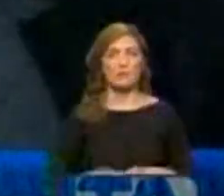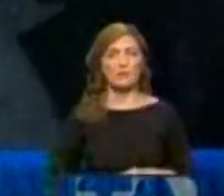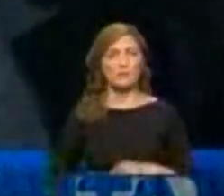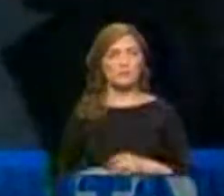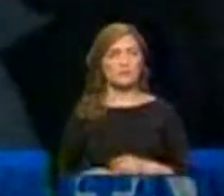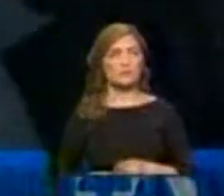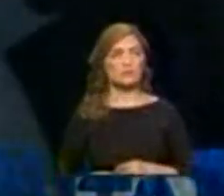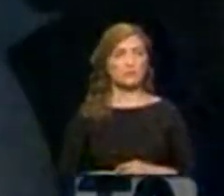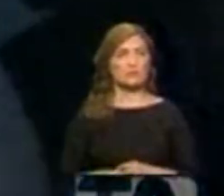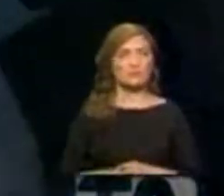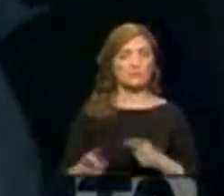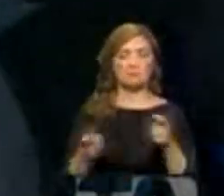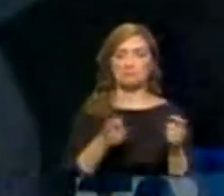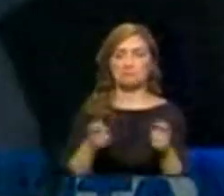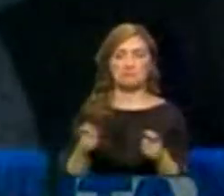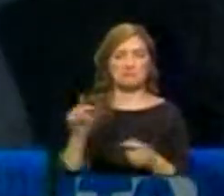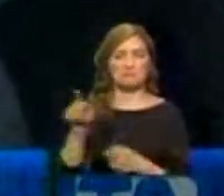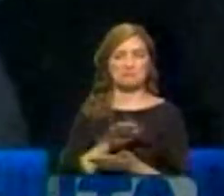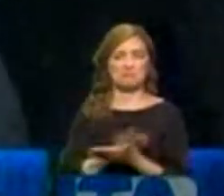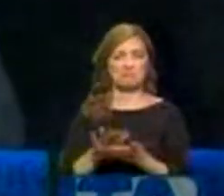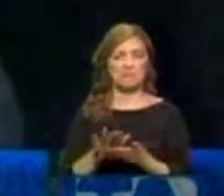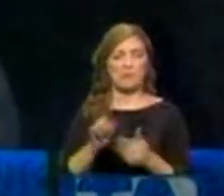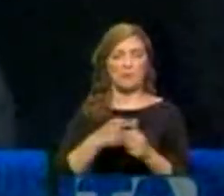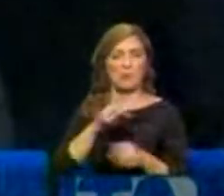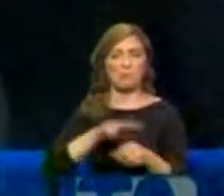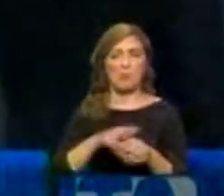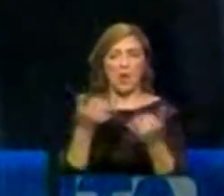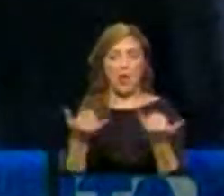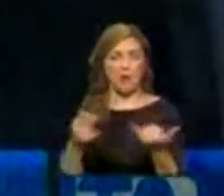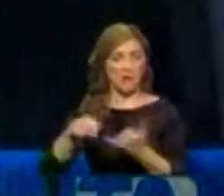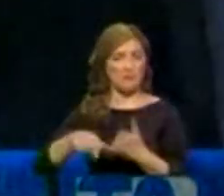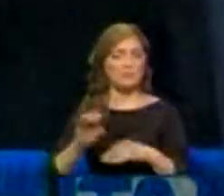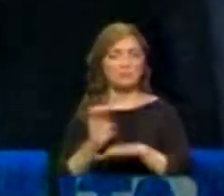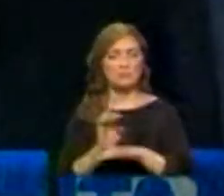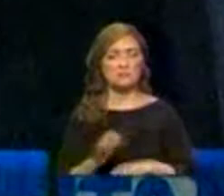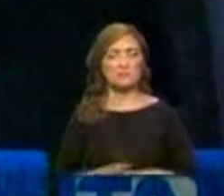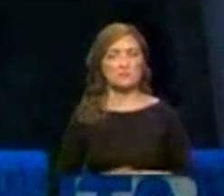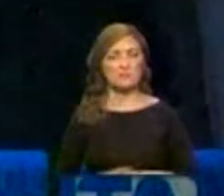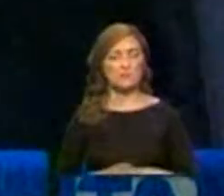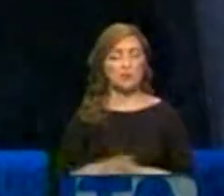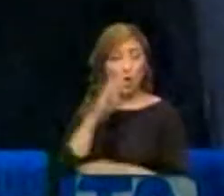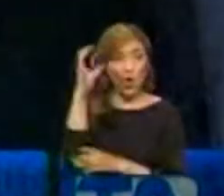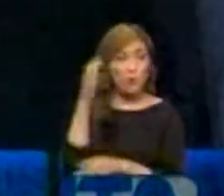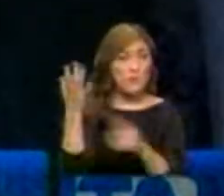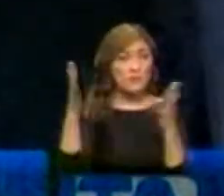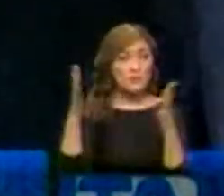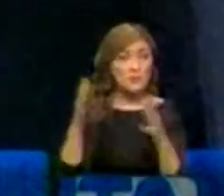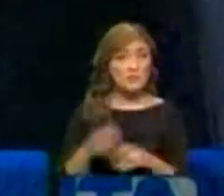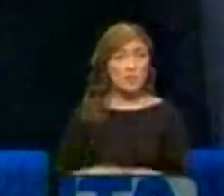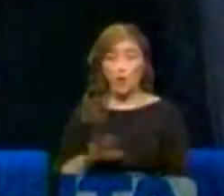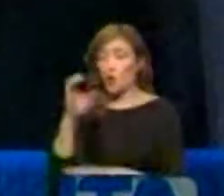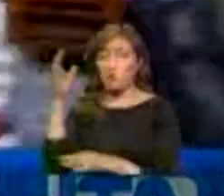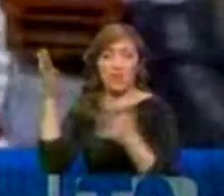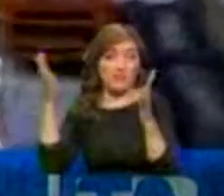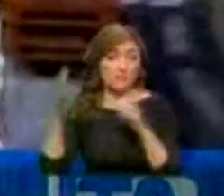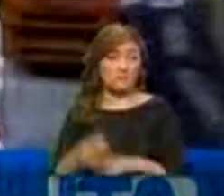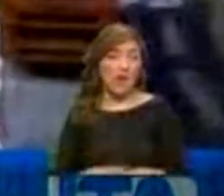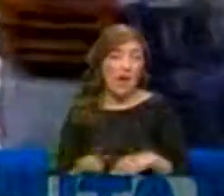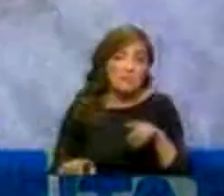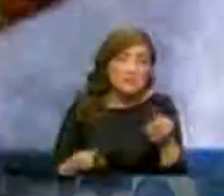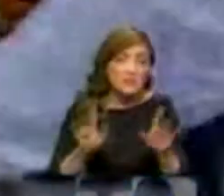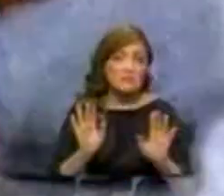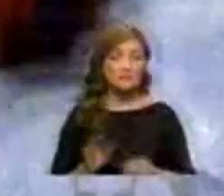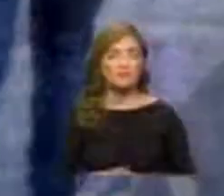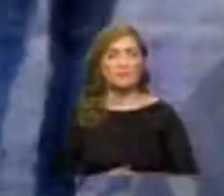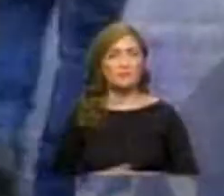No, estos controles así de desinfectación no es la primera vez que veo. ¿En Colombia ninguno? No, en Colombia es muy rara la vez. Los